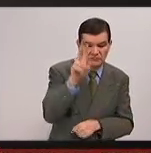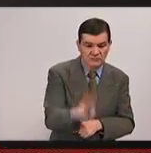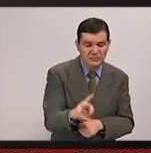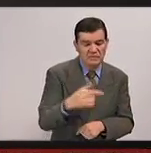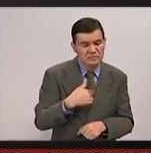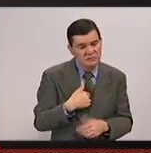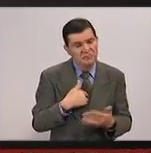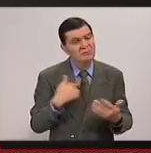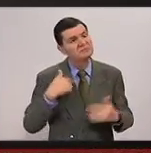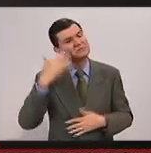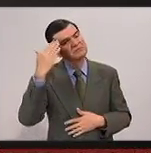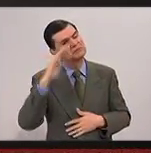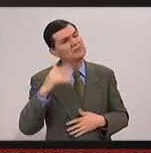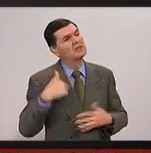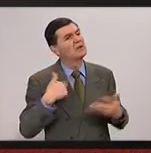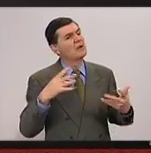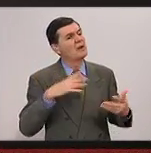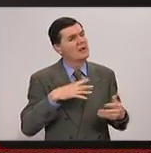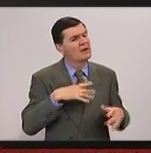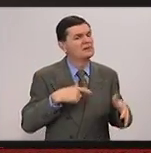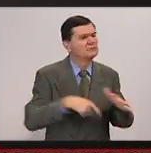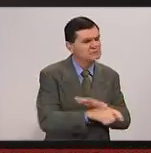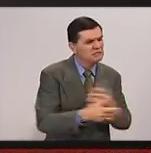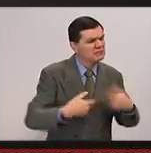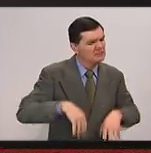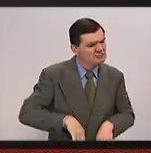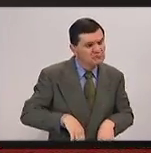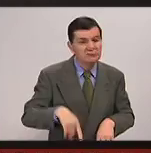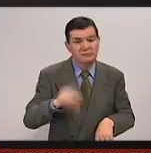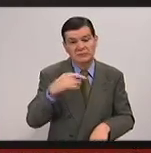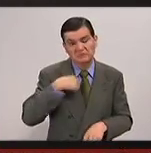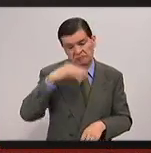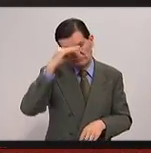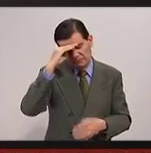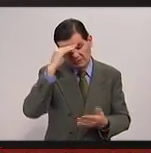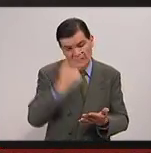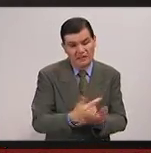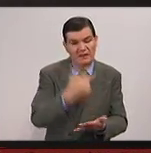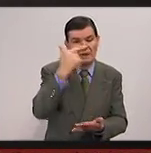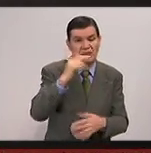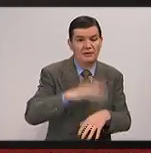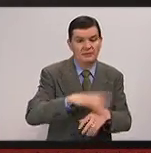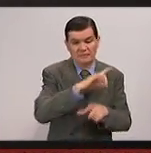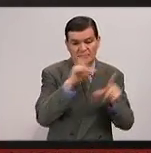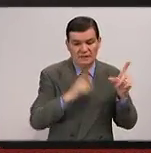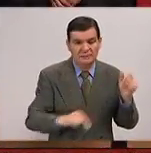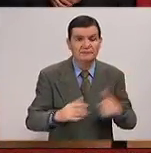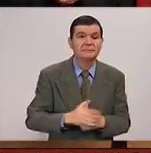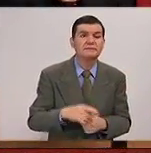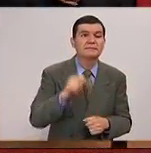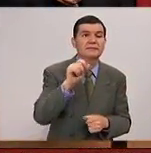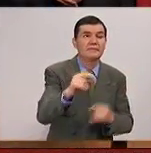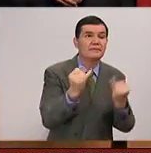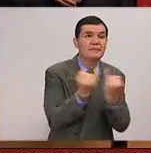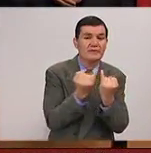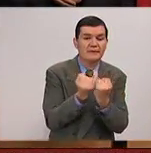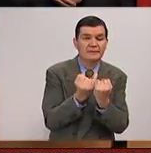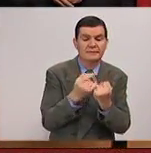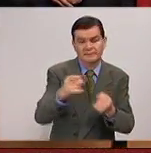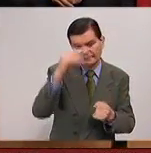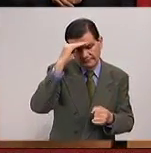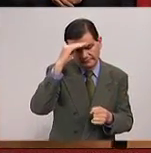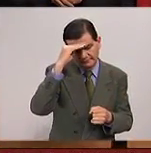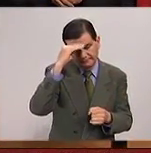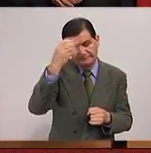francamente sabía uno que había actos de corrupción, etcétera, pero no considerábamos que fuera el problema más grave del país. Pero también, doctora, hay que considerar